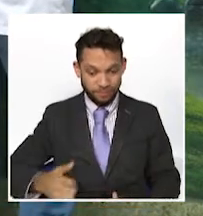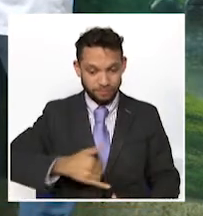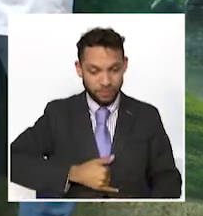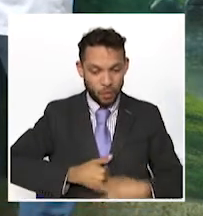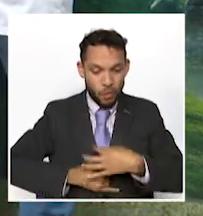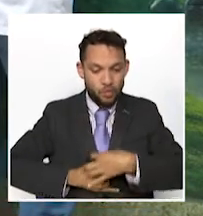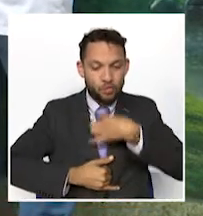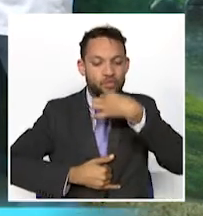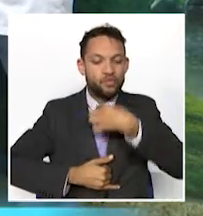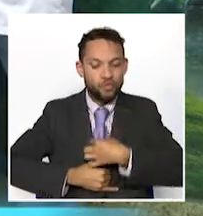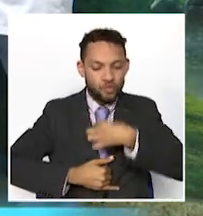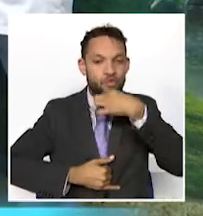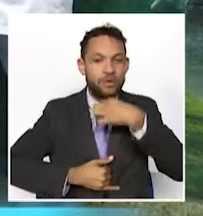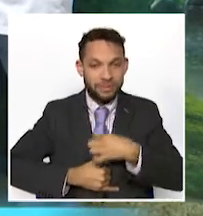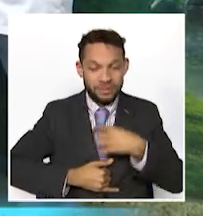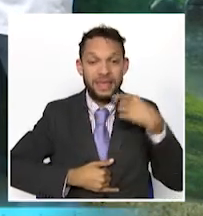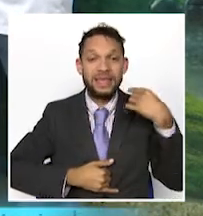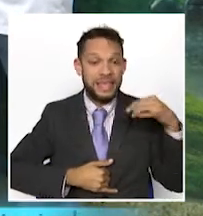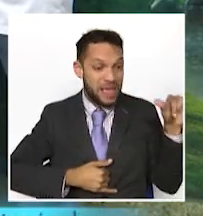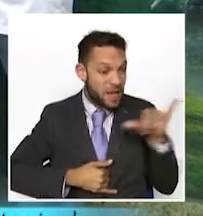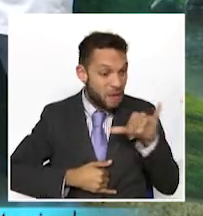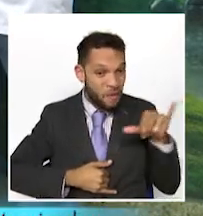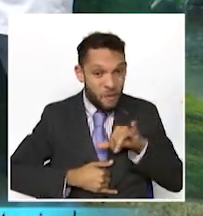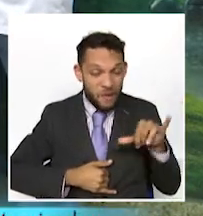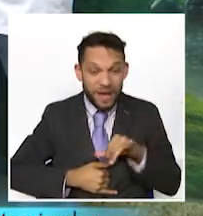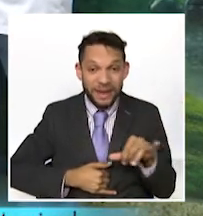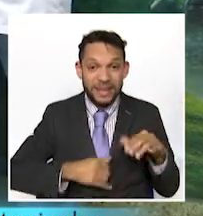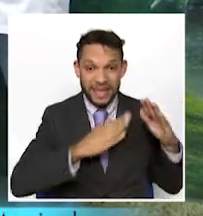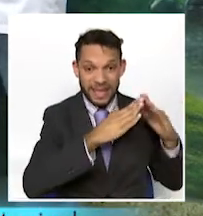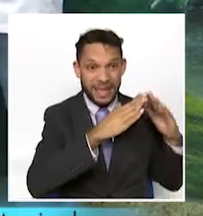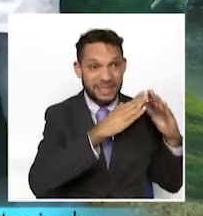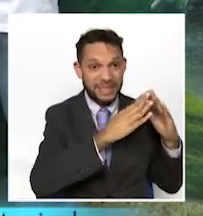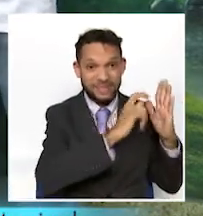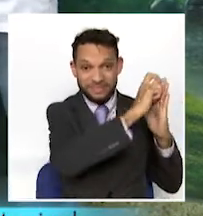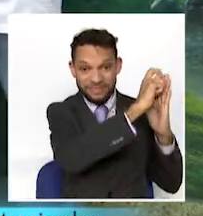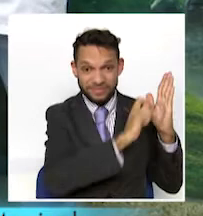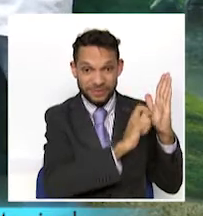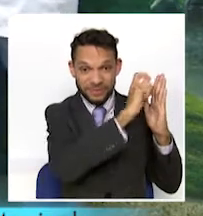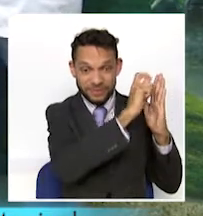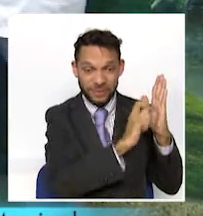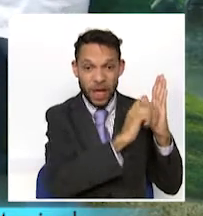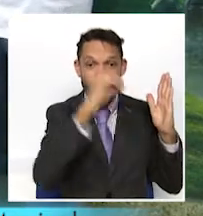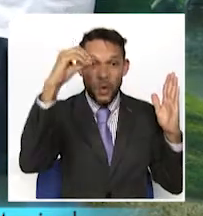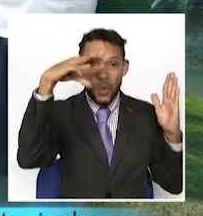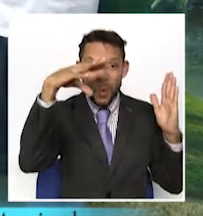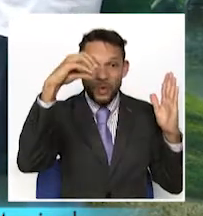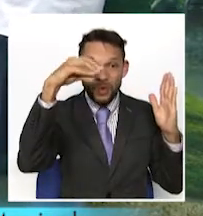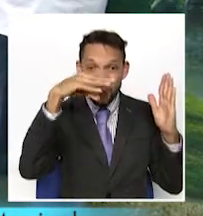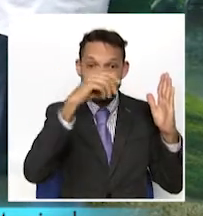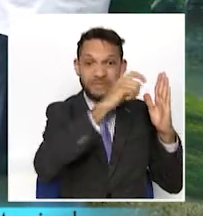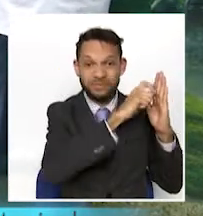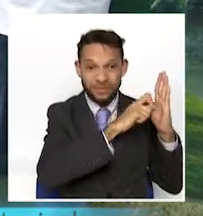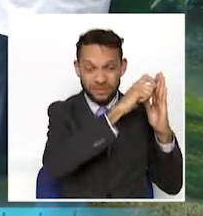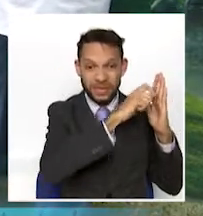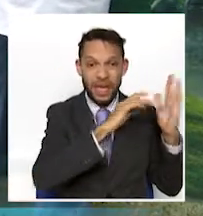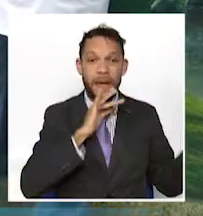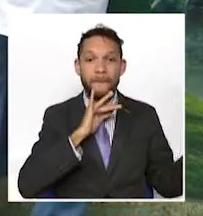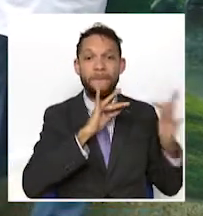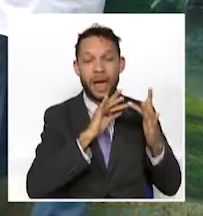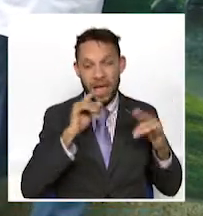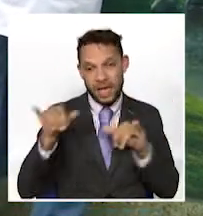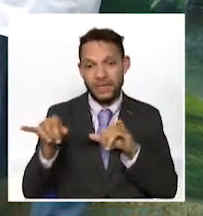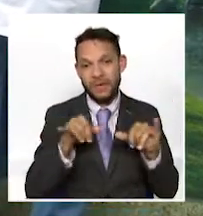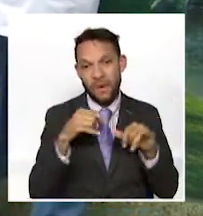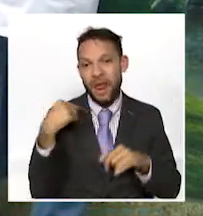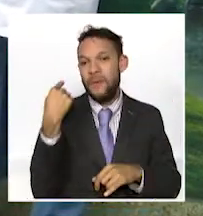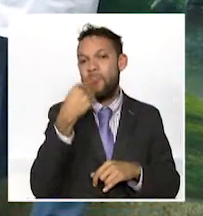como una caja de fusibles, tenemos cada diente una relación directa con algunos órganos del cuerpo, y nuestra